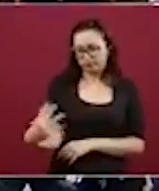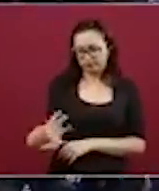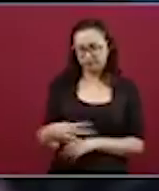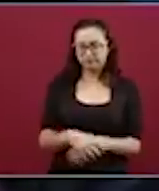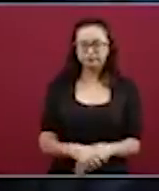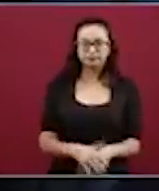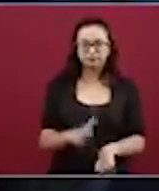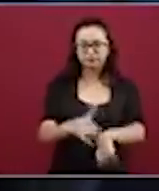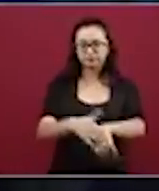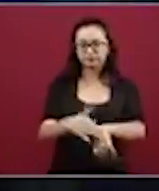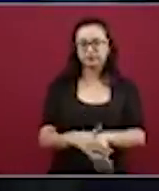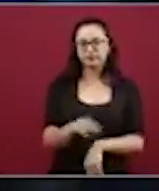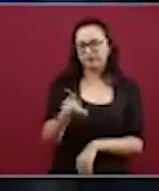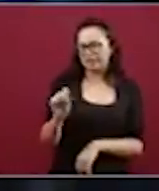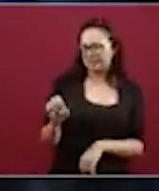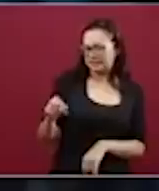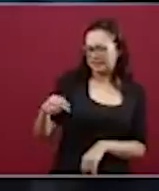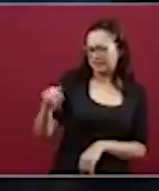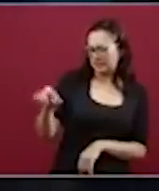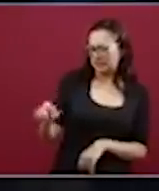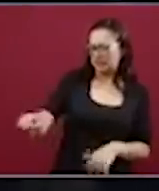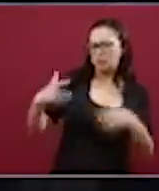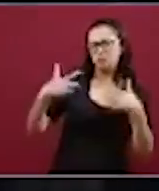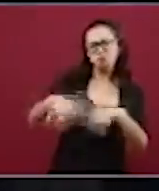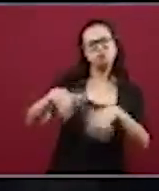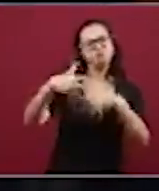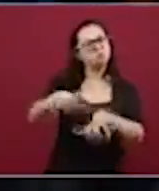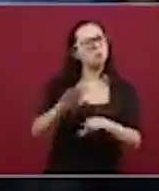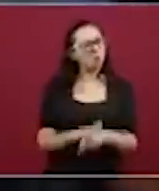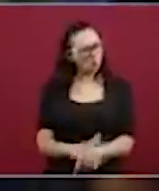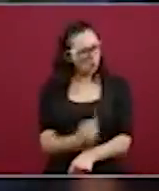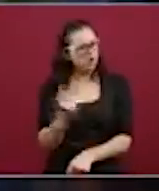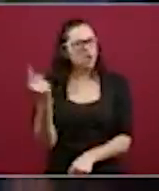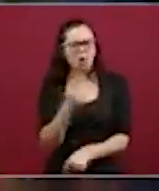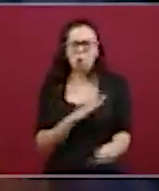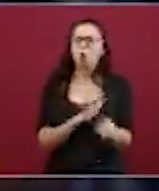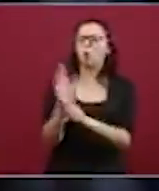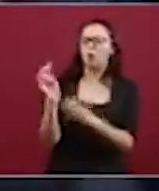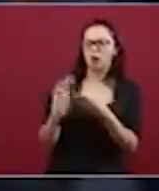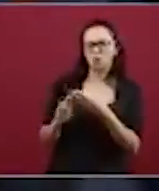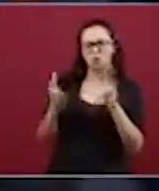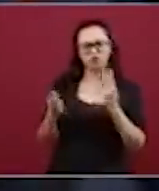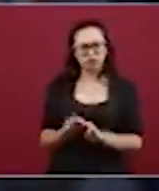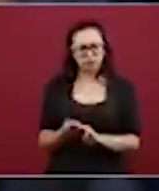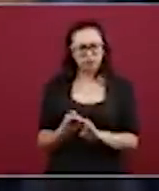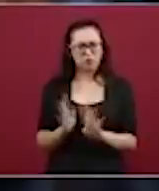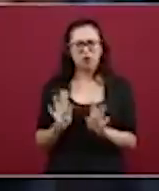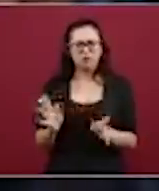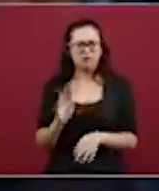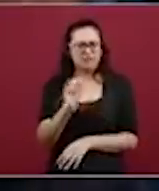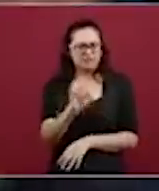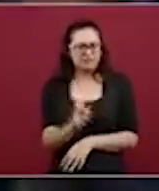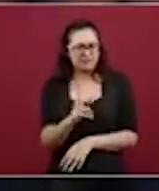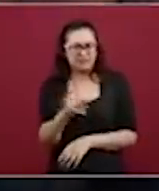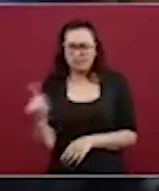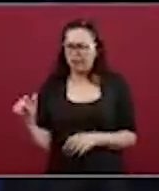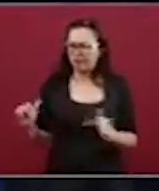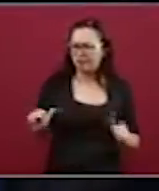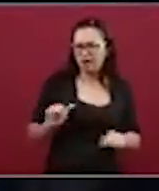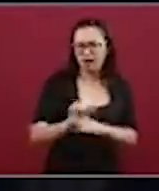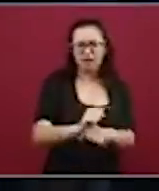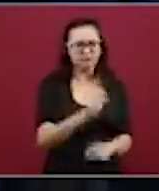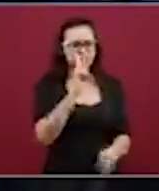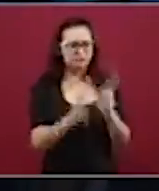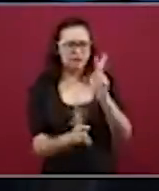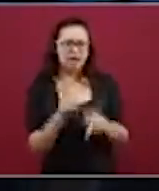de qué motiva a la gente a manifestarse. Ya tuvo un acercamiento con el secretario de Educación en la SEP cuando el conflicto